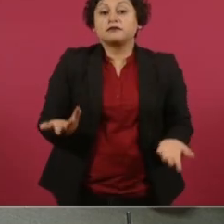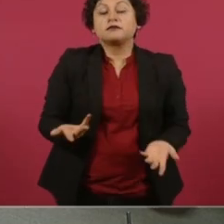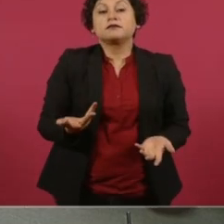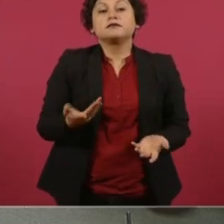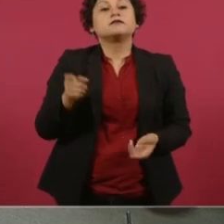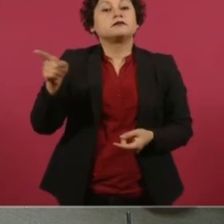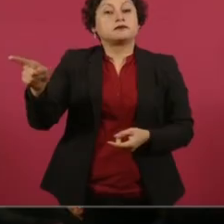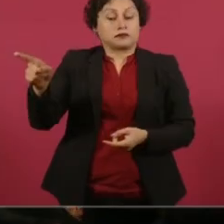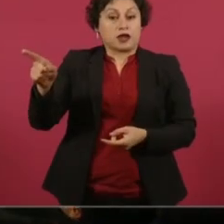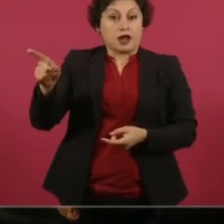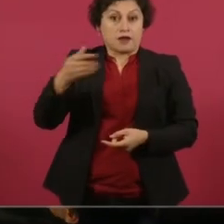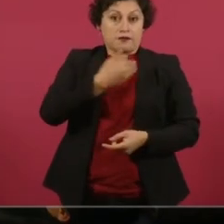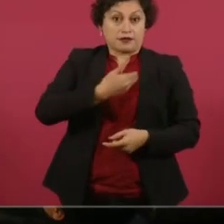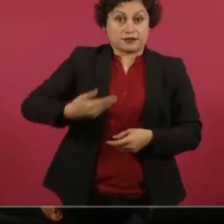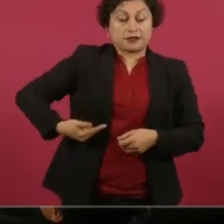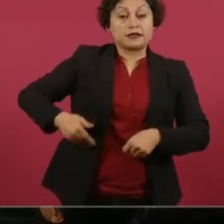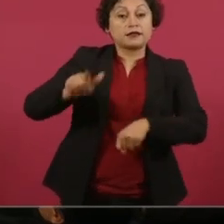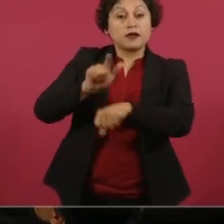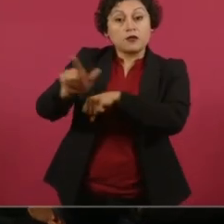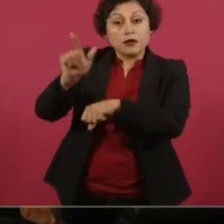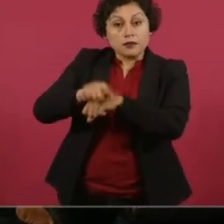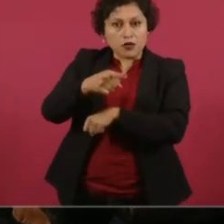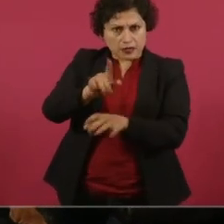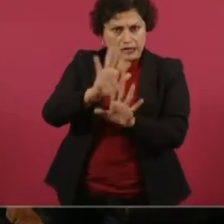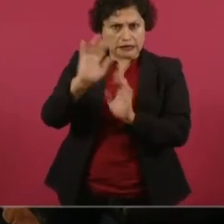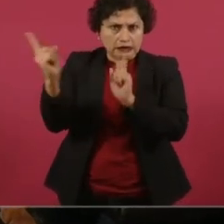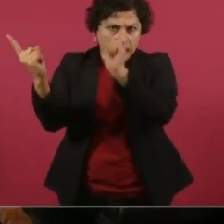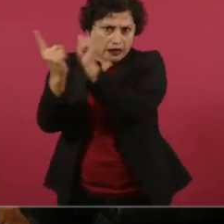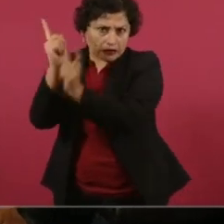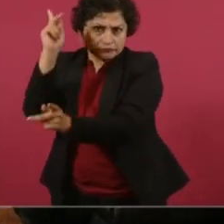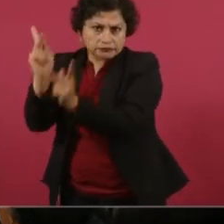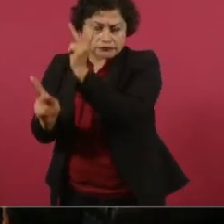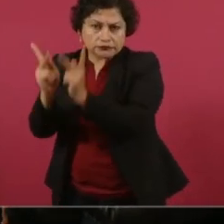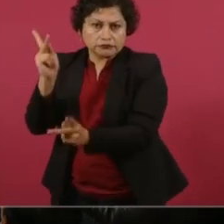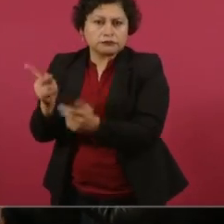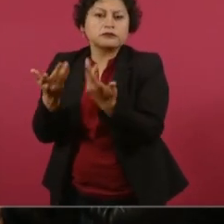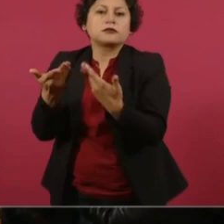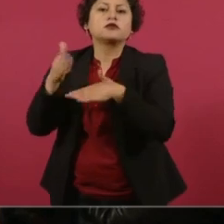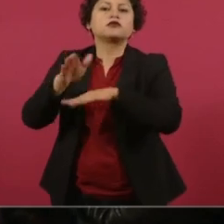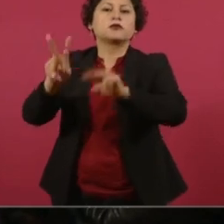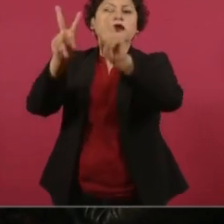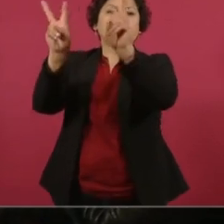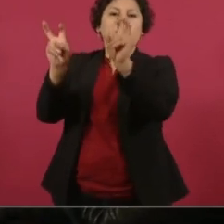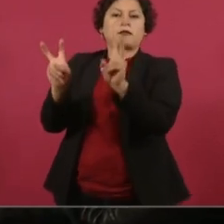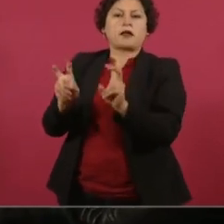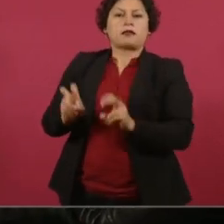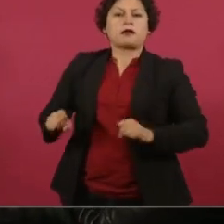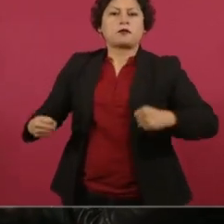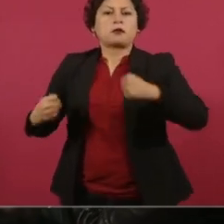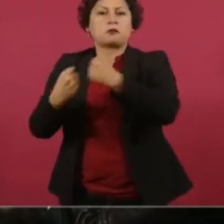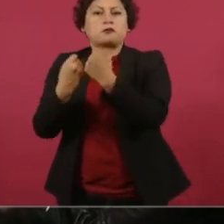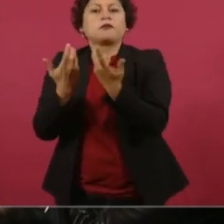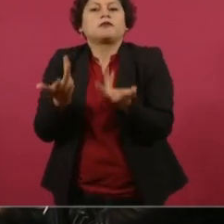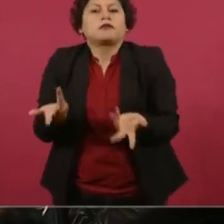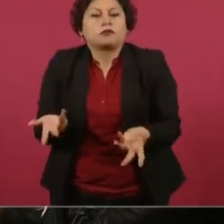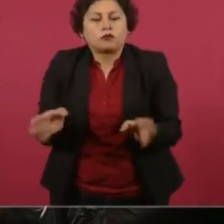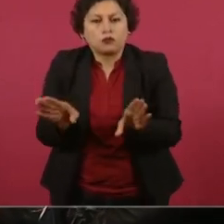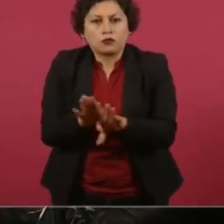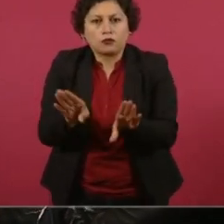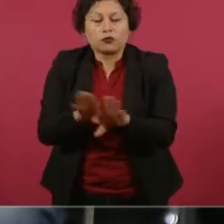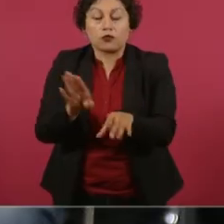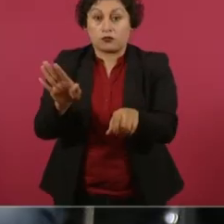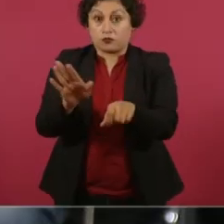presidente en Guatemala. ¿Ya habló usted con él? ¿Cómo se va a trabajar en temas de agenda fronteriza? Sobre todo porque